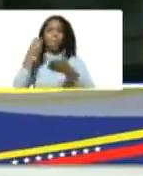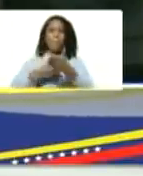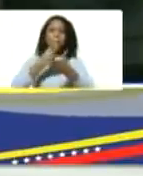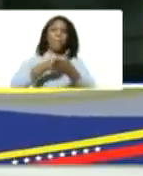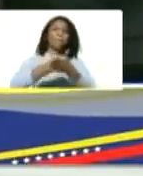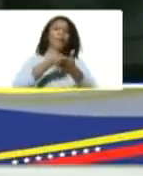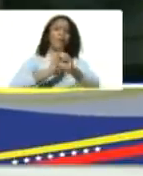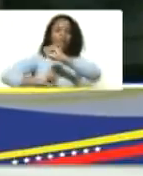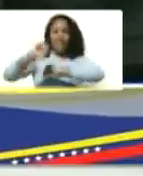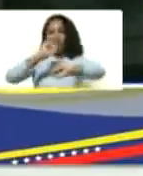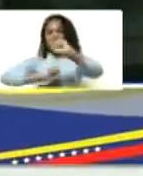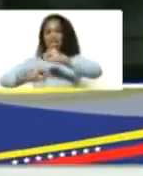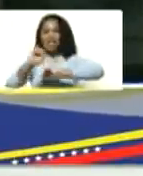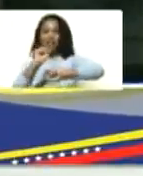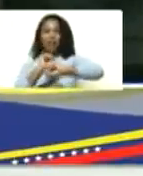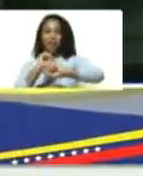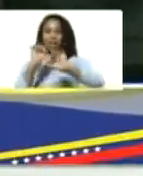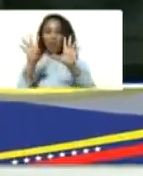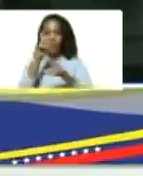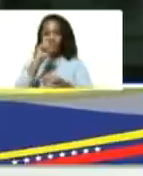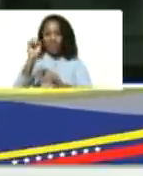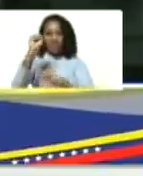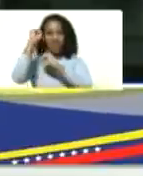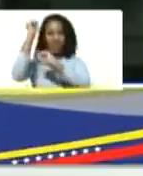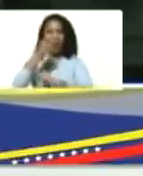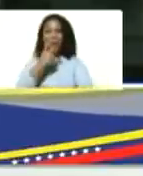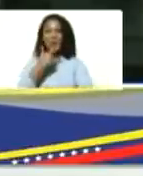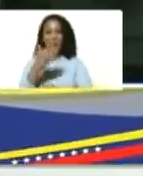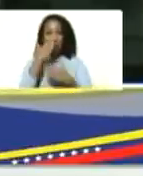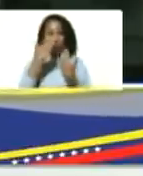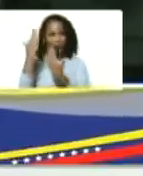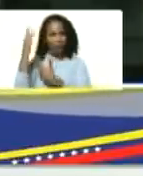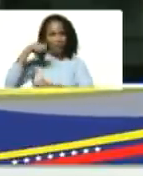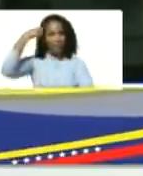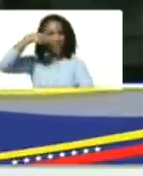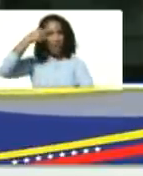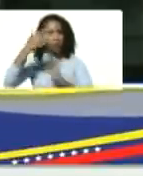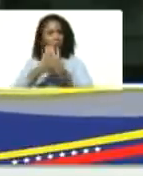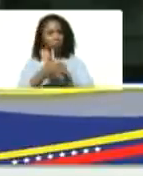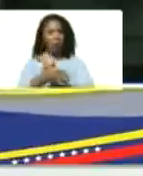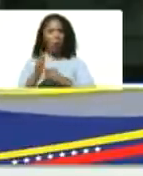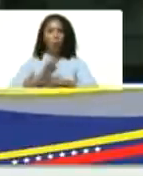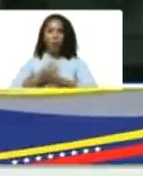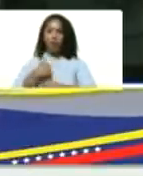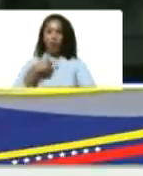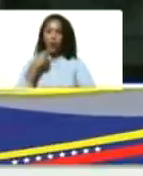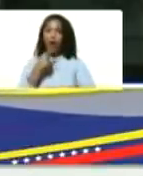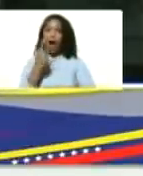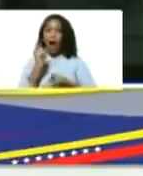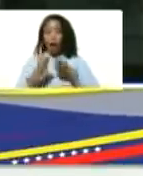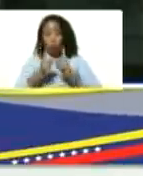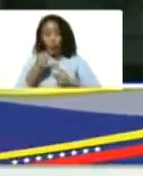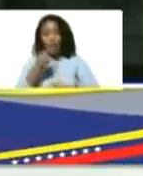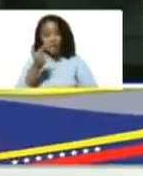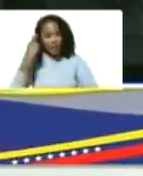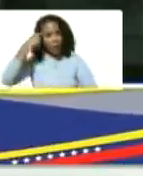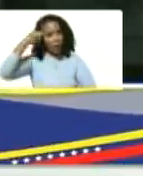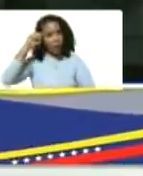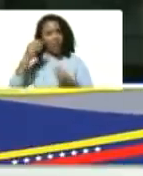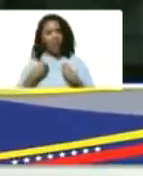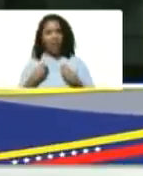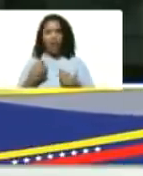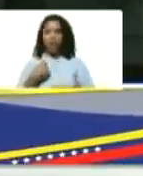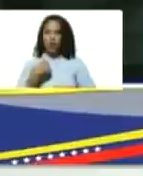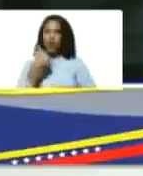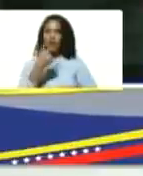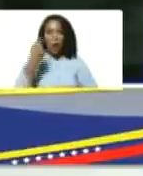y nueve años de victoria hermosa vamos a ver un vídeo porque yo digo algunos dicen recordar es vivir yo